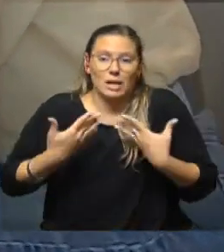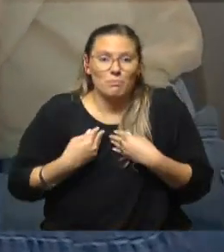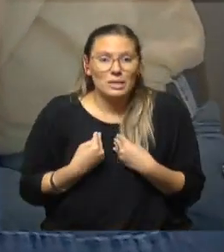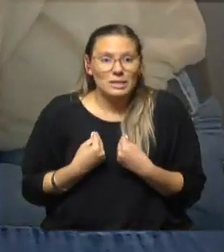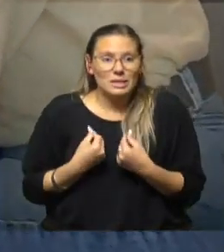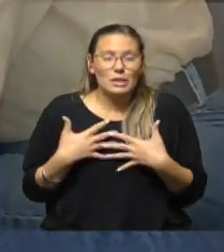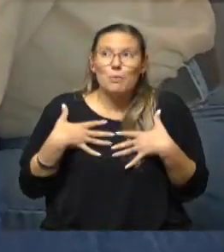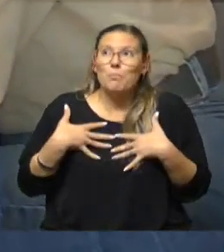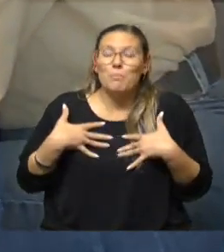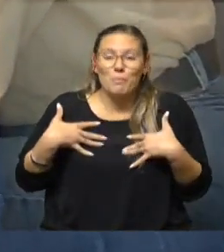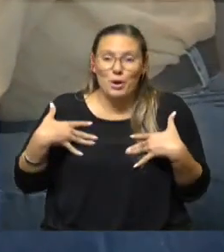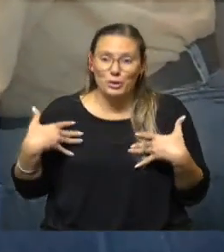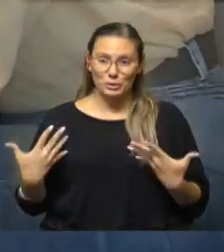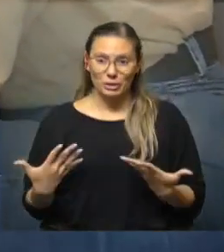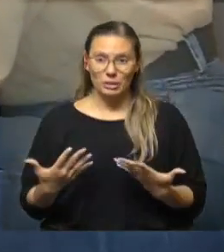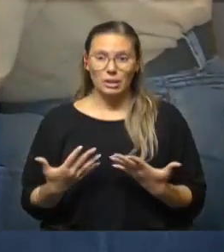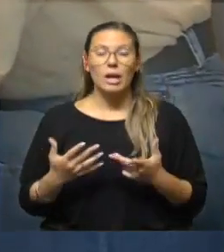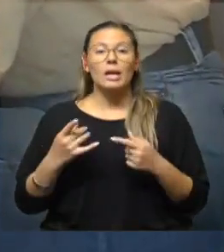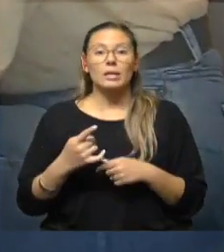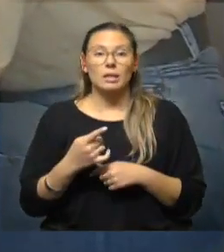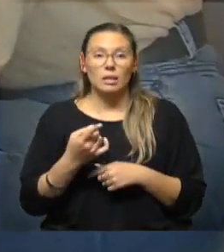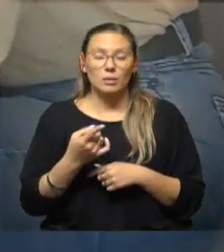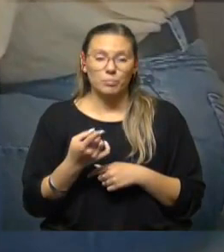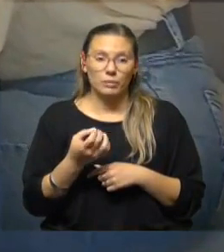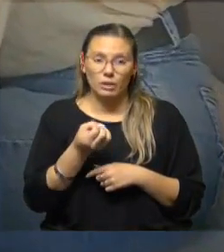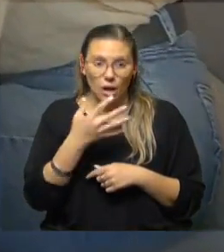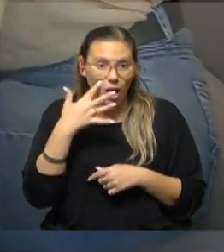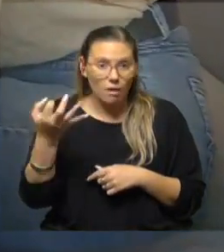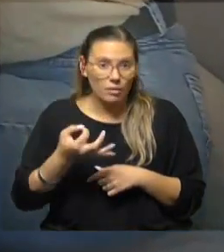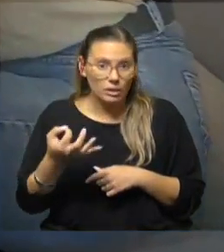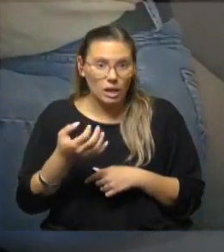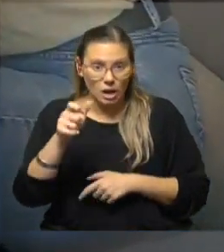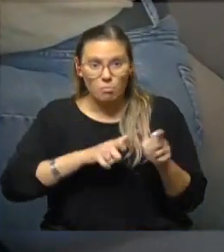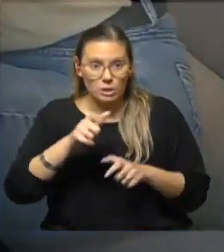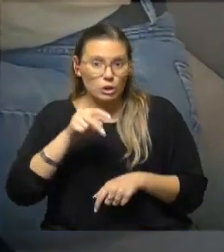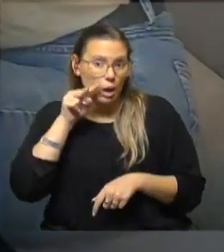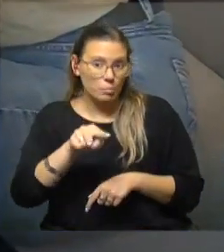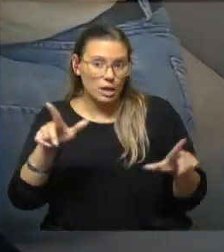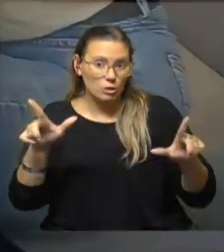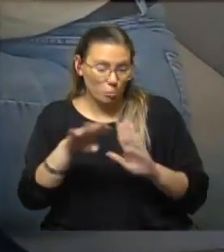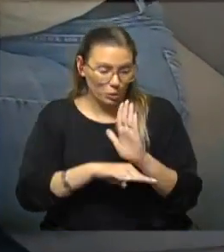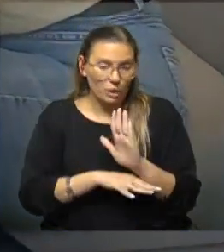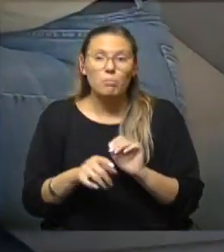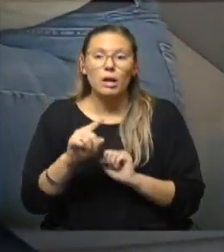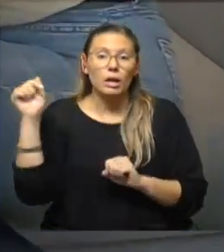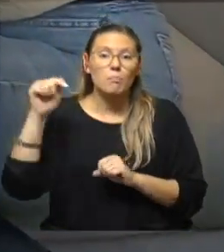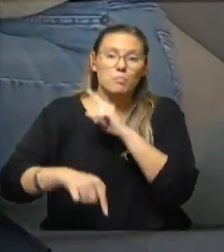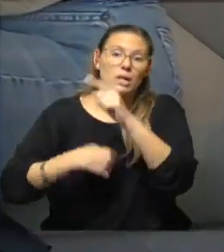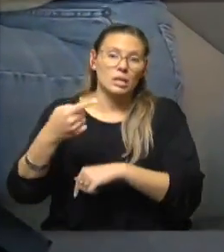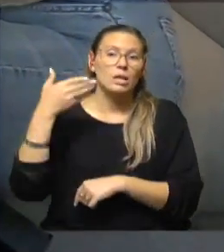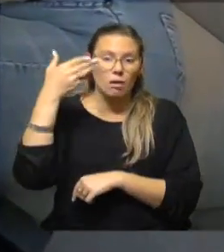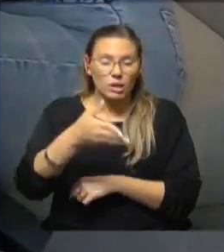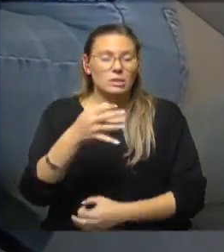me están transmitiendo emoción. Y recomiendo realmente a la gente que esté ahí mirando que pueda ir mañana al